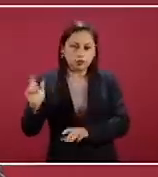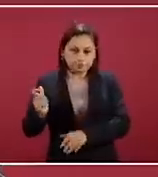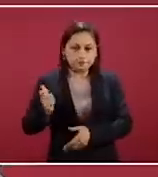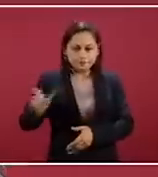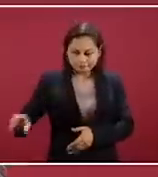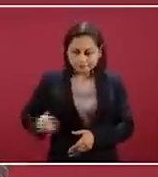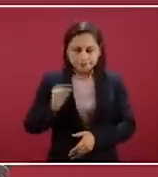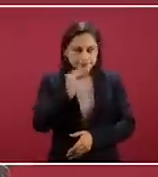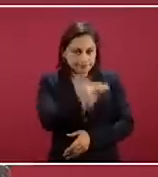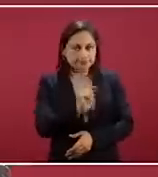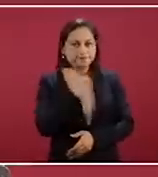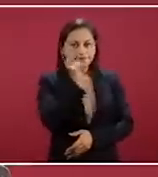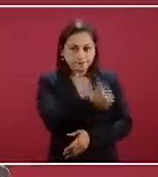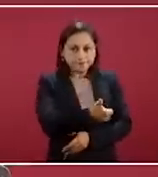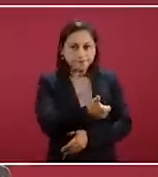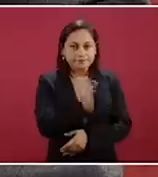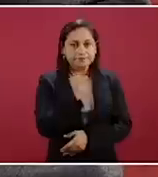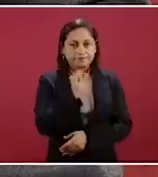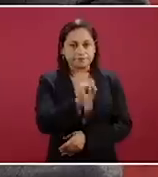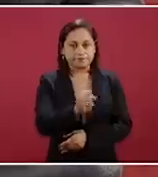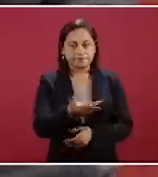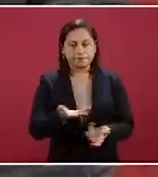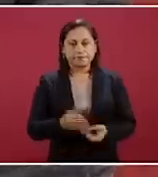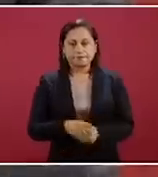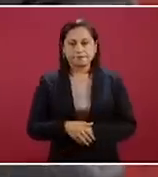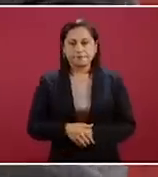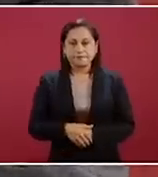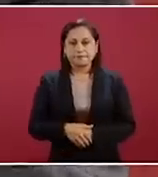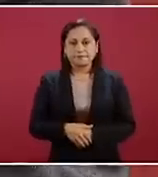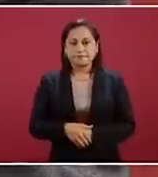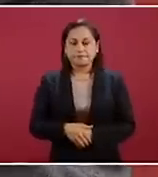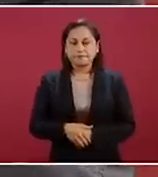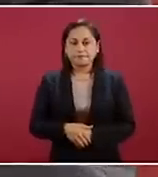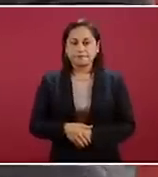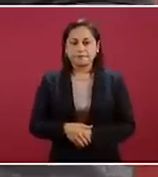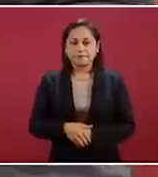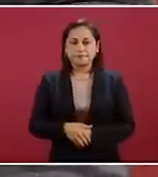el monto de las participaciones. O sea que estamos